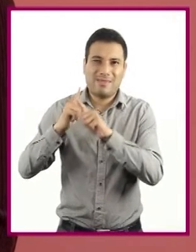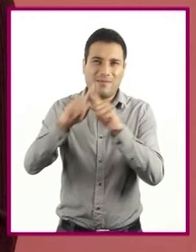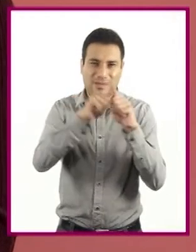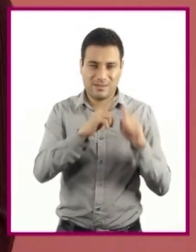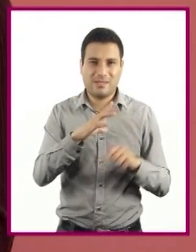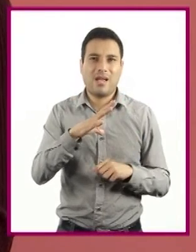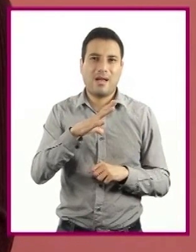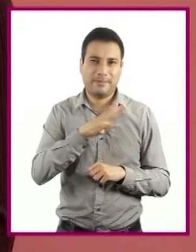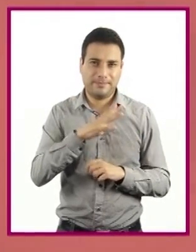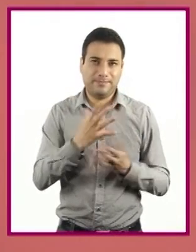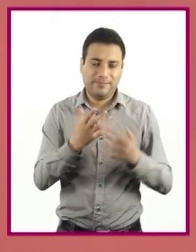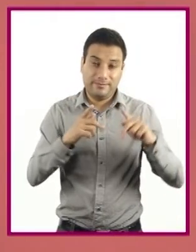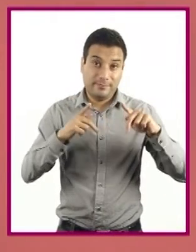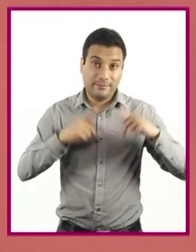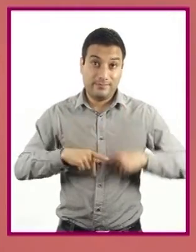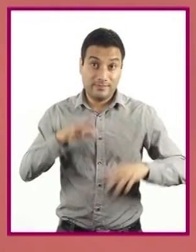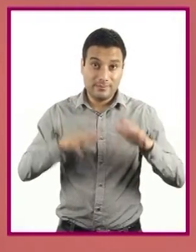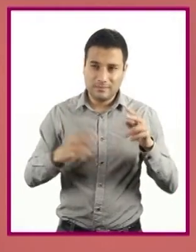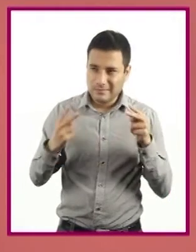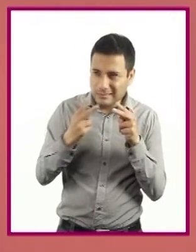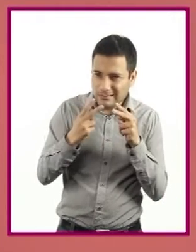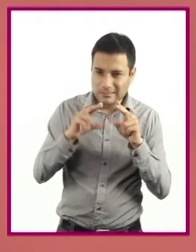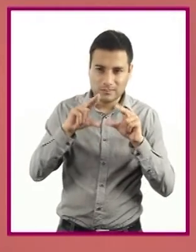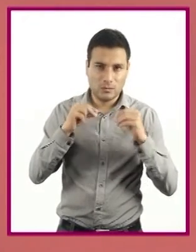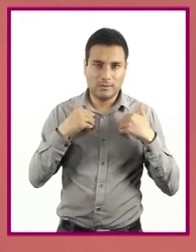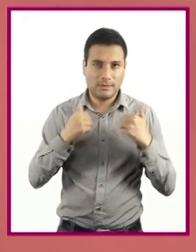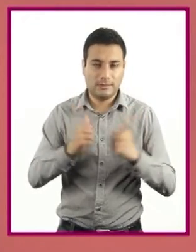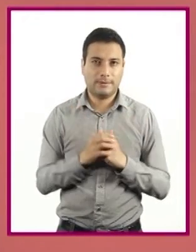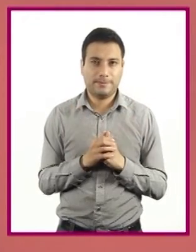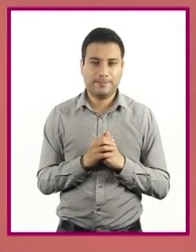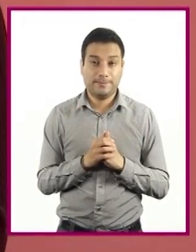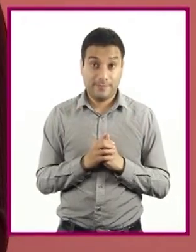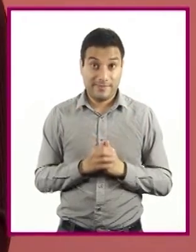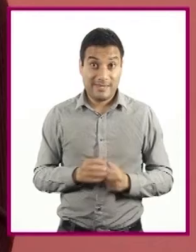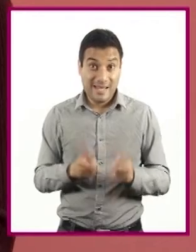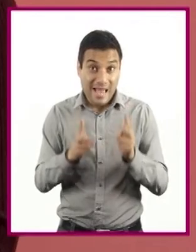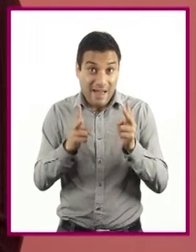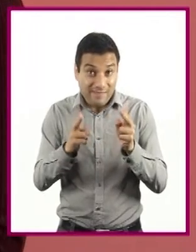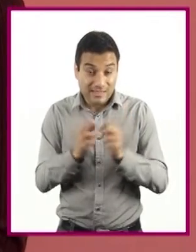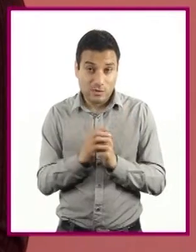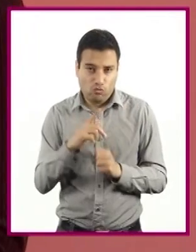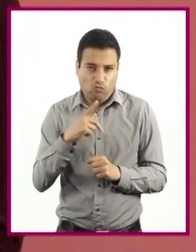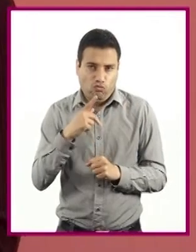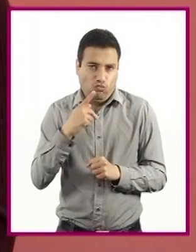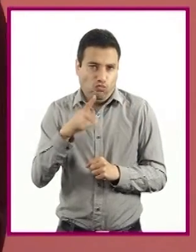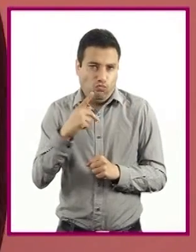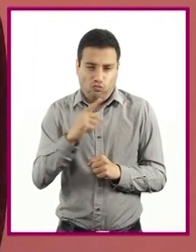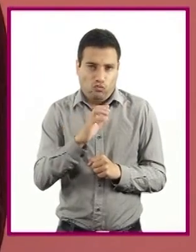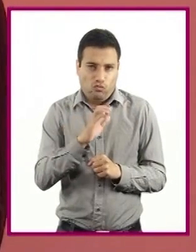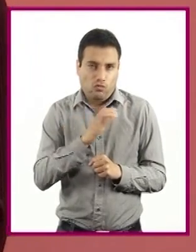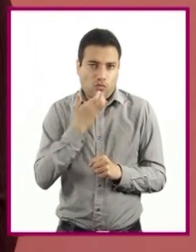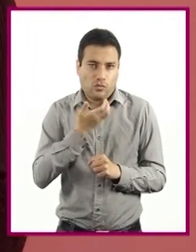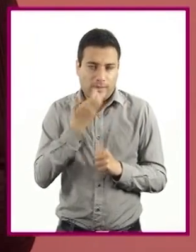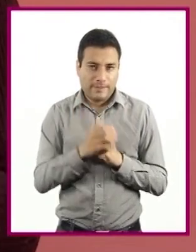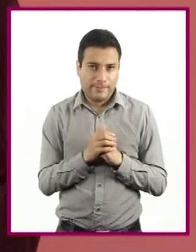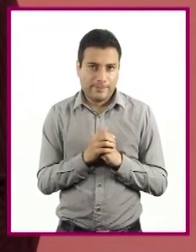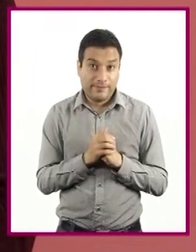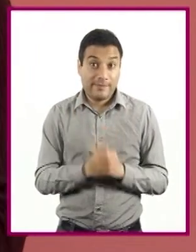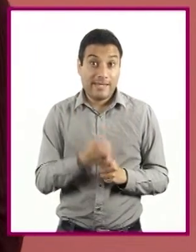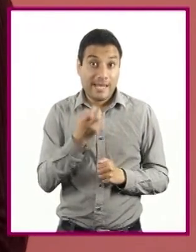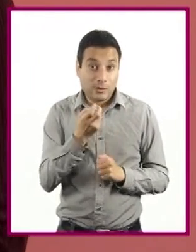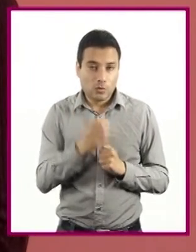mutuamente ininteligibles. Las frases hechas que exhiben la influencia de los dialectos, las culturas locales, etc., son